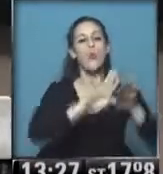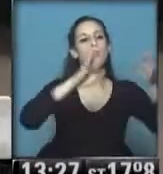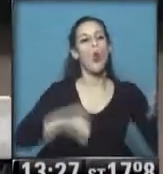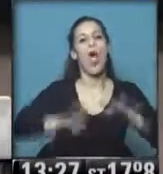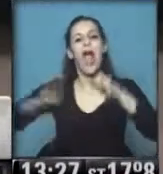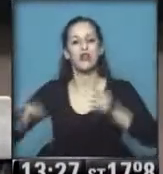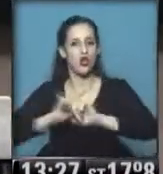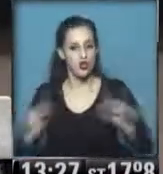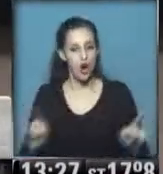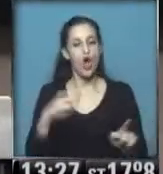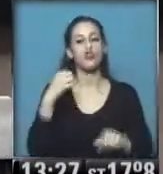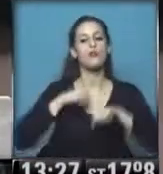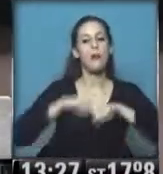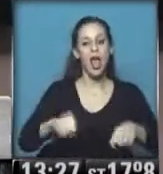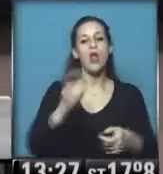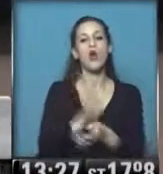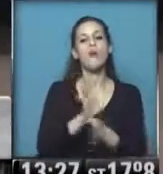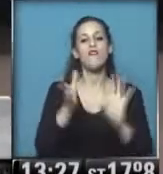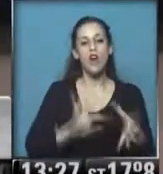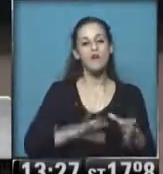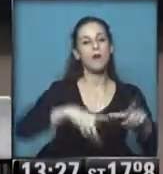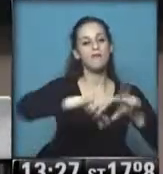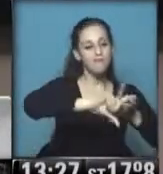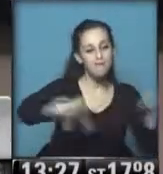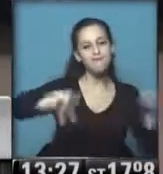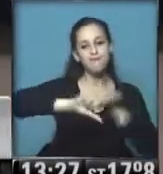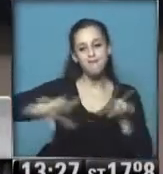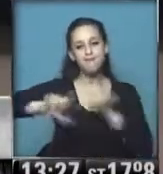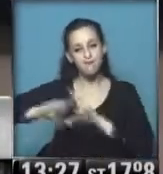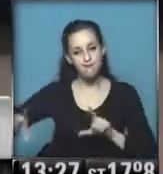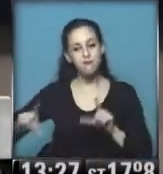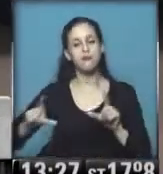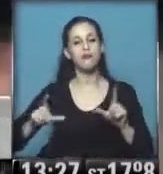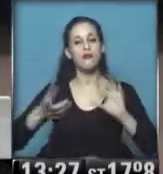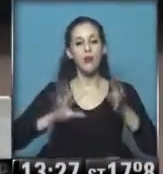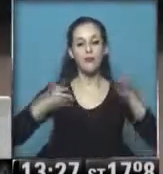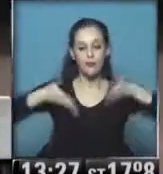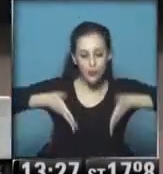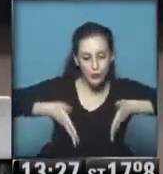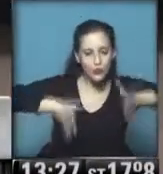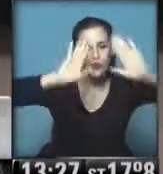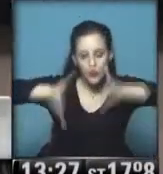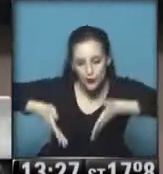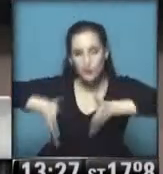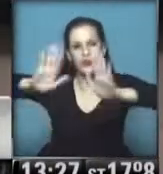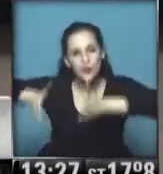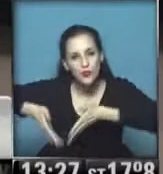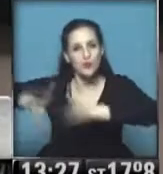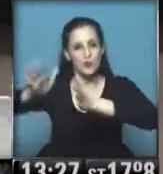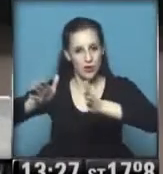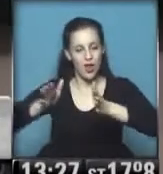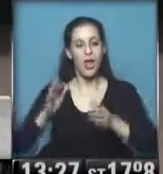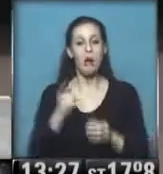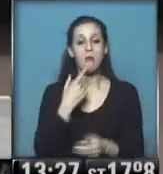eh góndolas con una sistema de caja centralizada donde el consumidor hace una experiencia como si fuese a cualquier supermercado